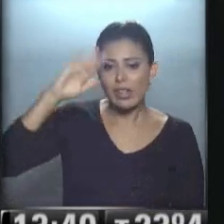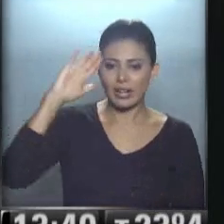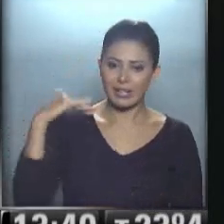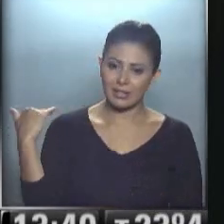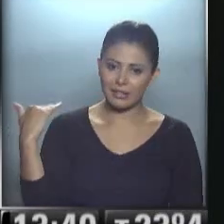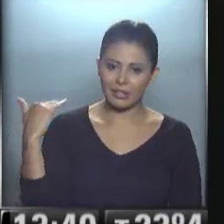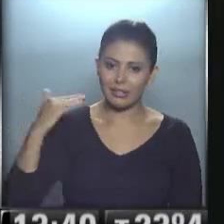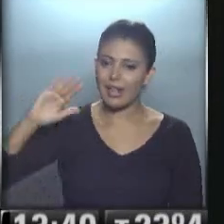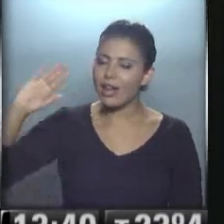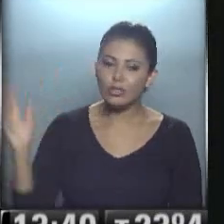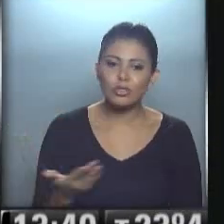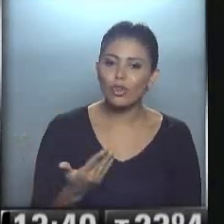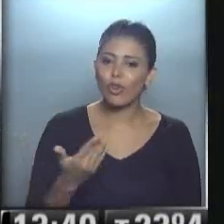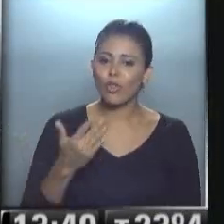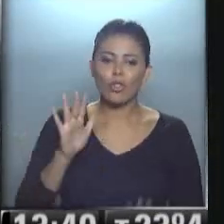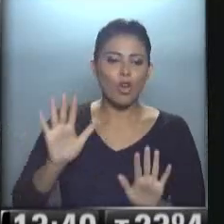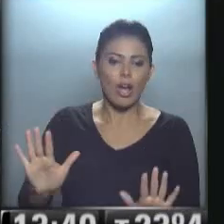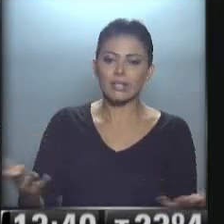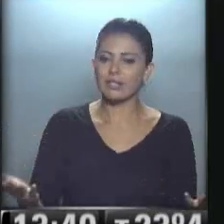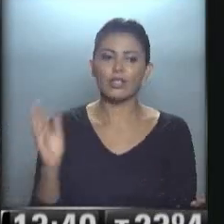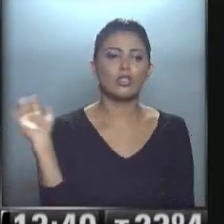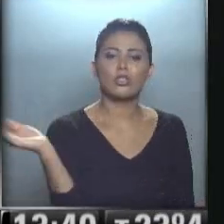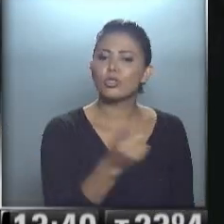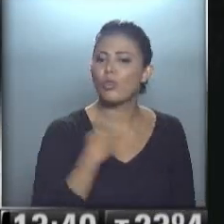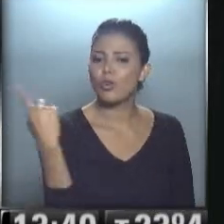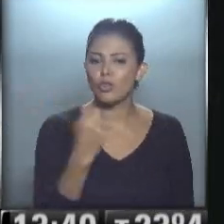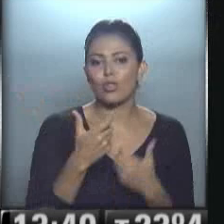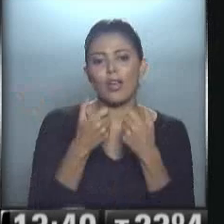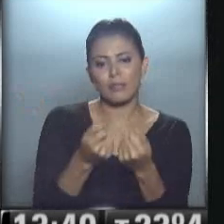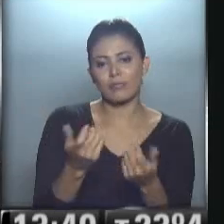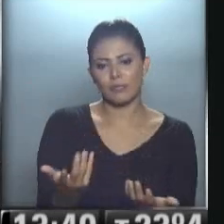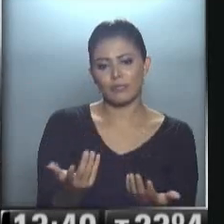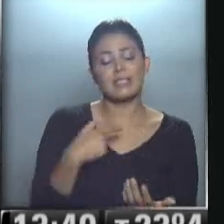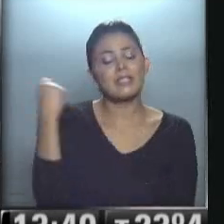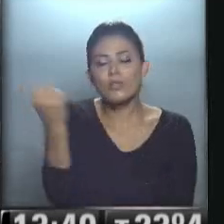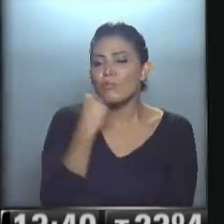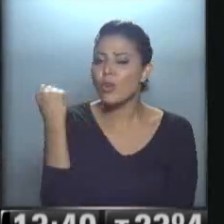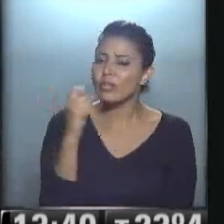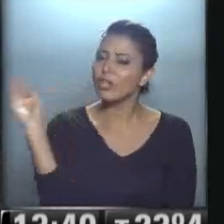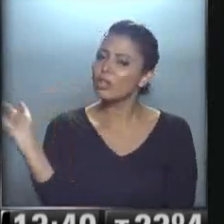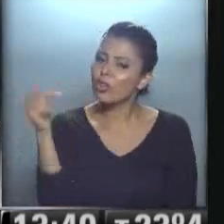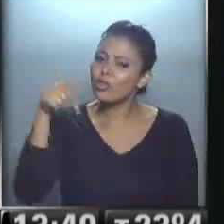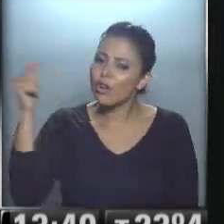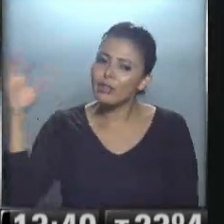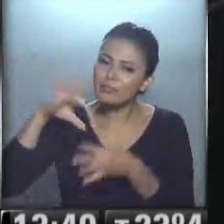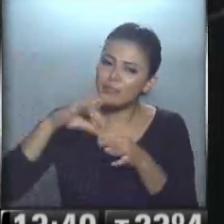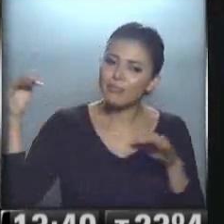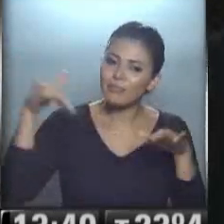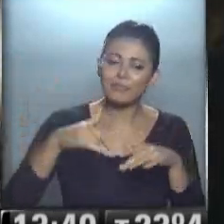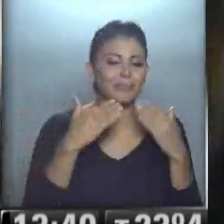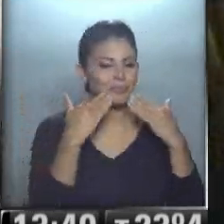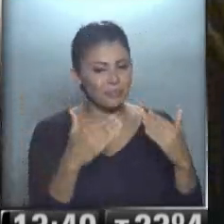está todo esto, todos nosotros. Es muy importante que estemos acá hoy. Muchas